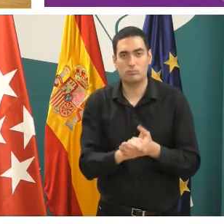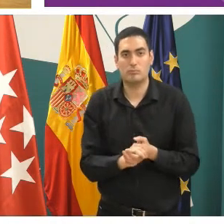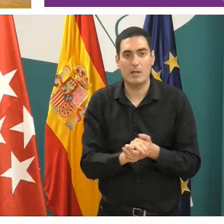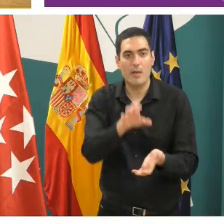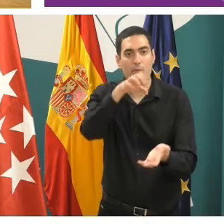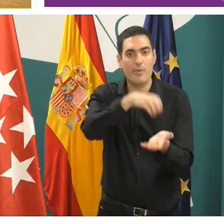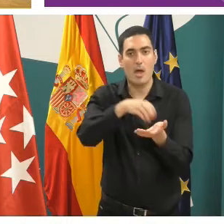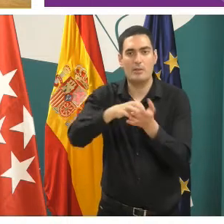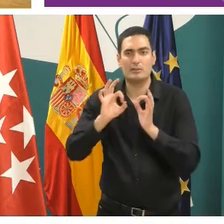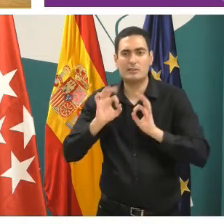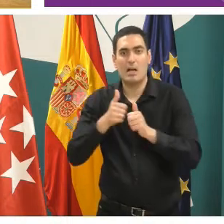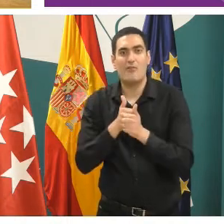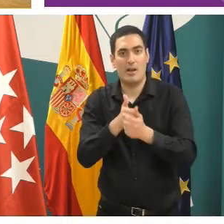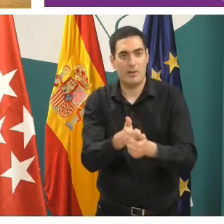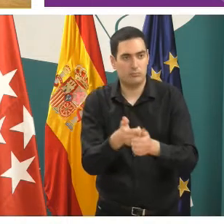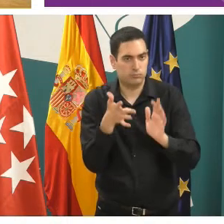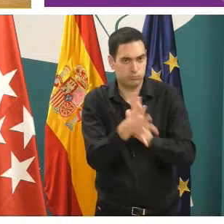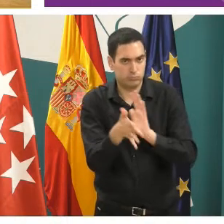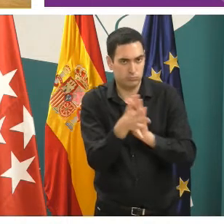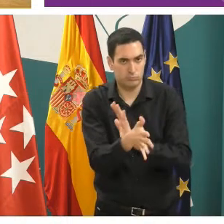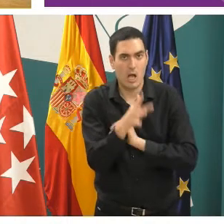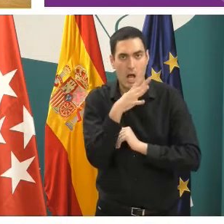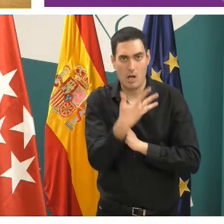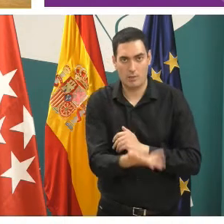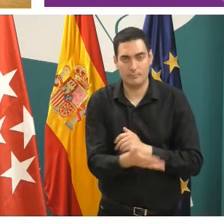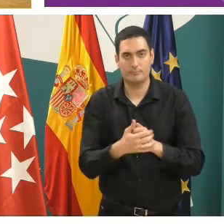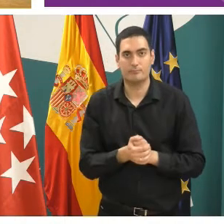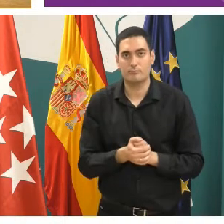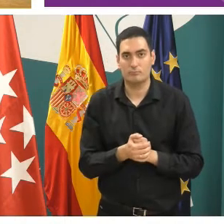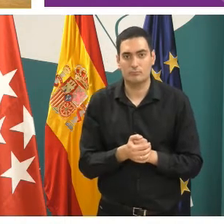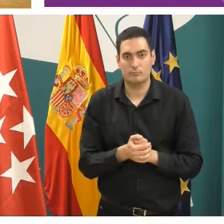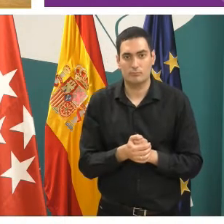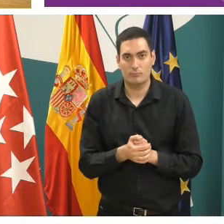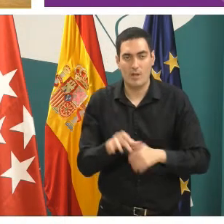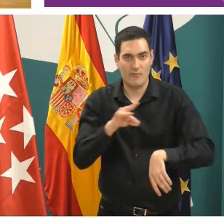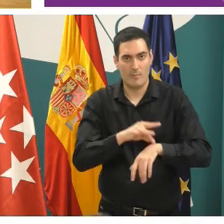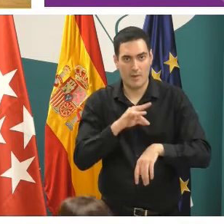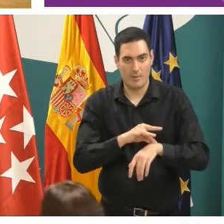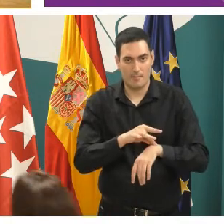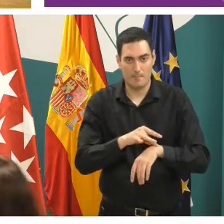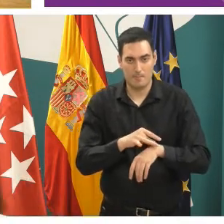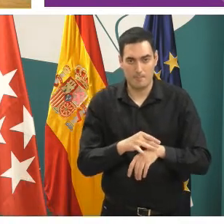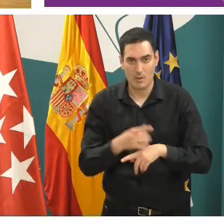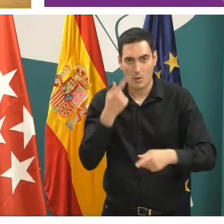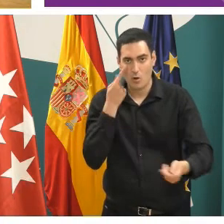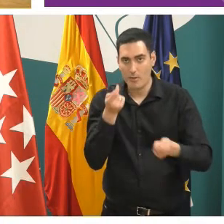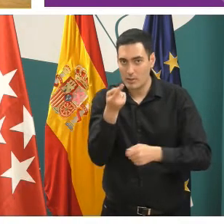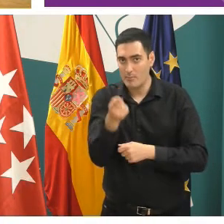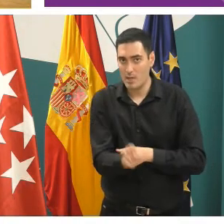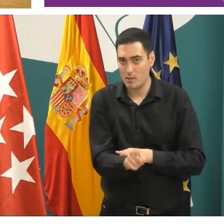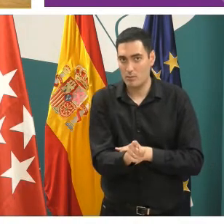centros de referencia, que ahora hablaremos, ¿no?, de expertos asistenciales sobre la enfermedad. Coordinación